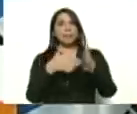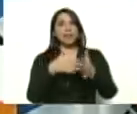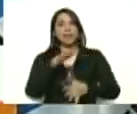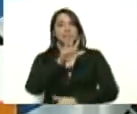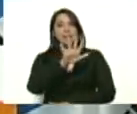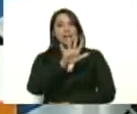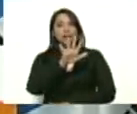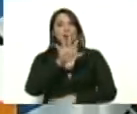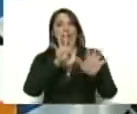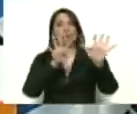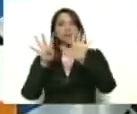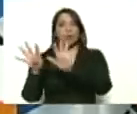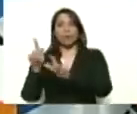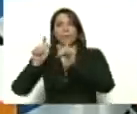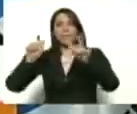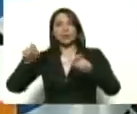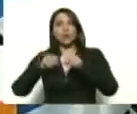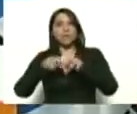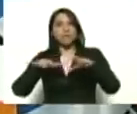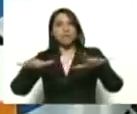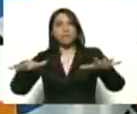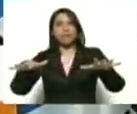36.599 contagiados, de los cuales